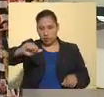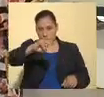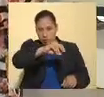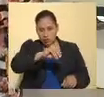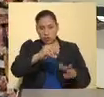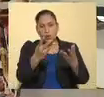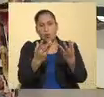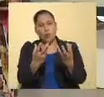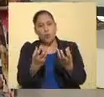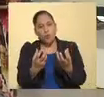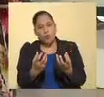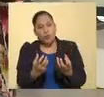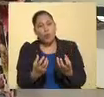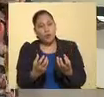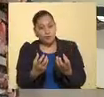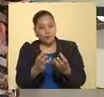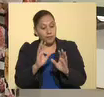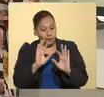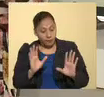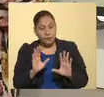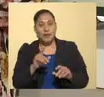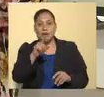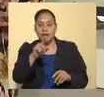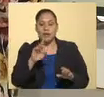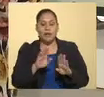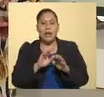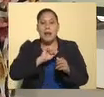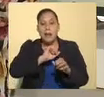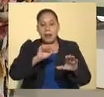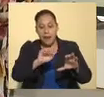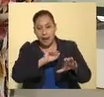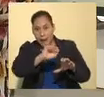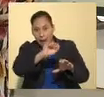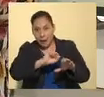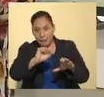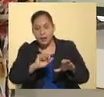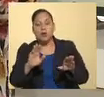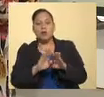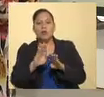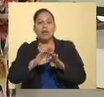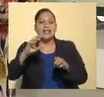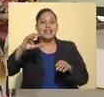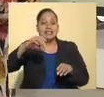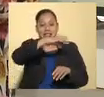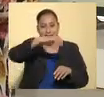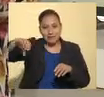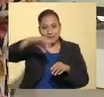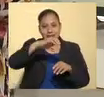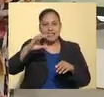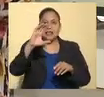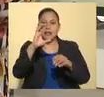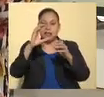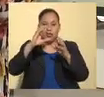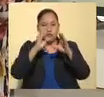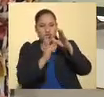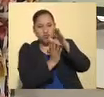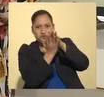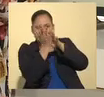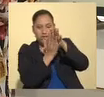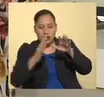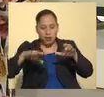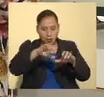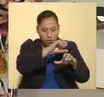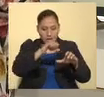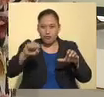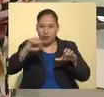dejan así remojar unos minutos y después a la hora de lavarla lo que hacen es con un cepillo de cerdas duras o con una de esas esponjitas como